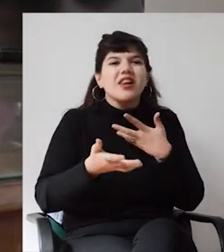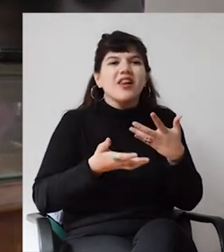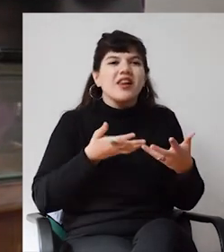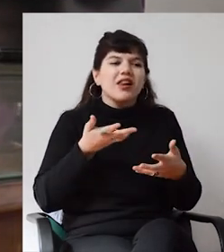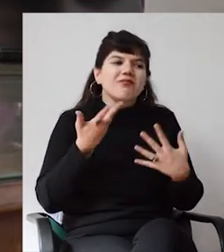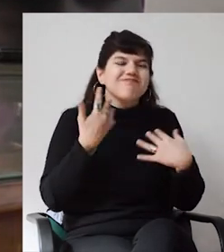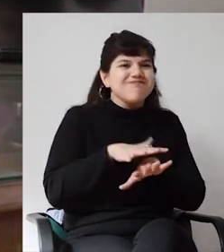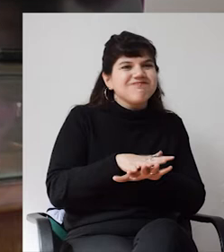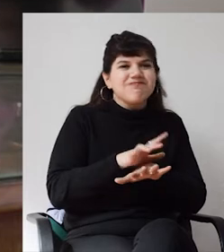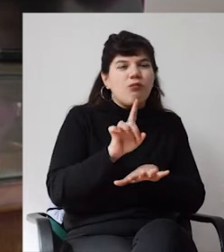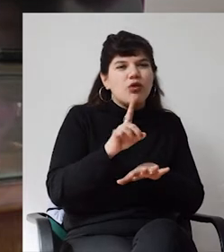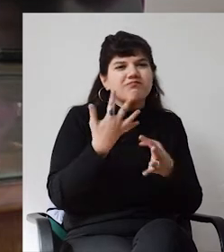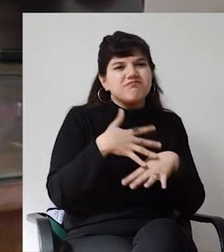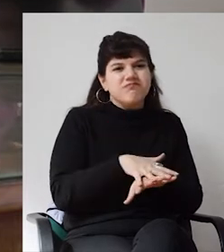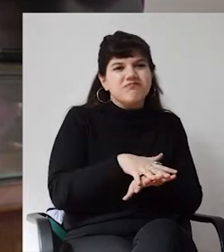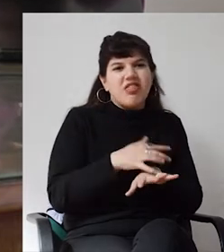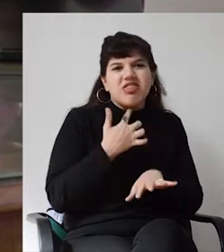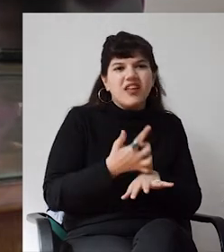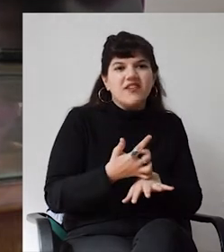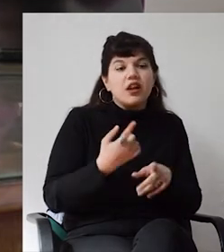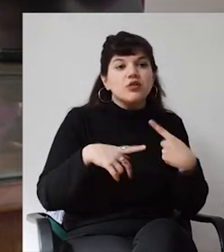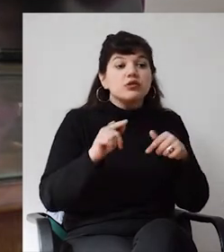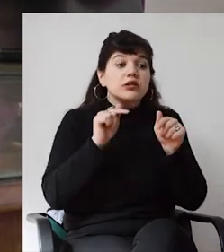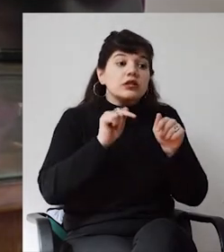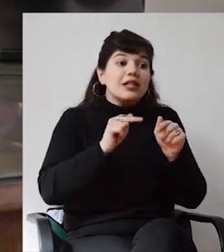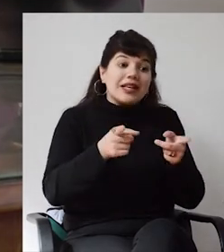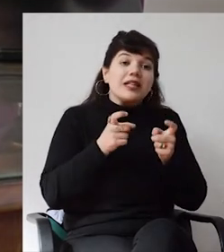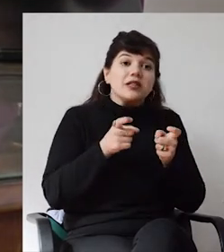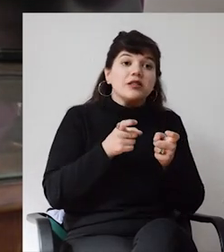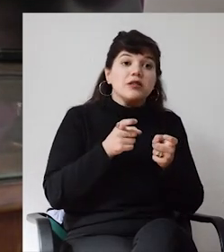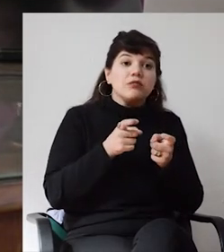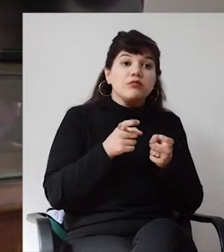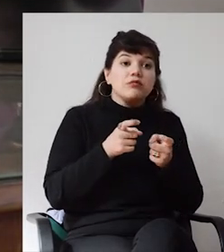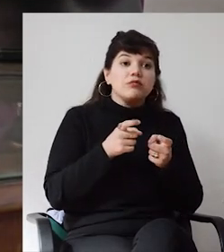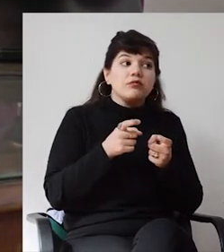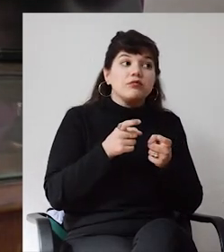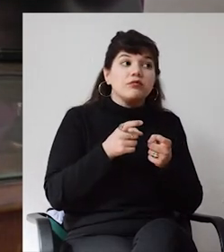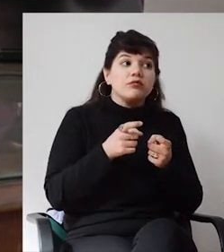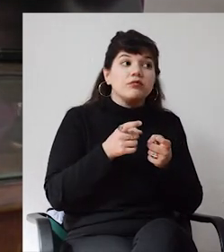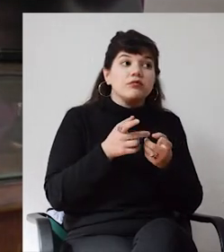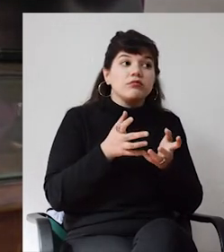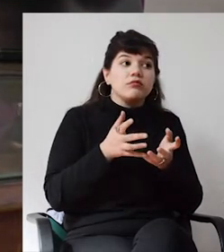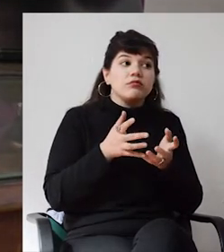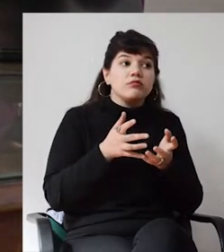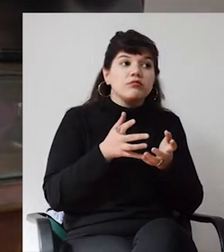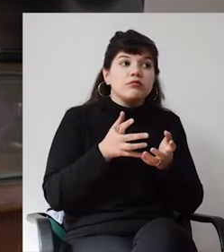débilmente integrados. Y necesitamos entonces lo